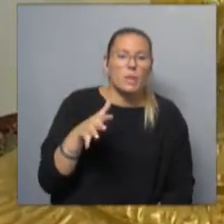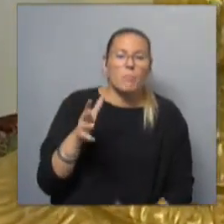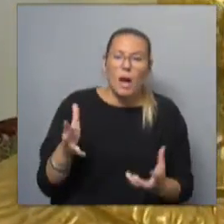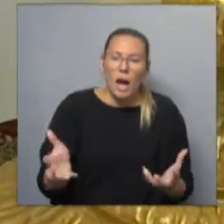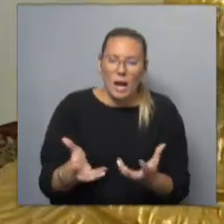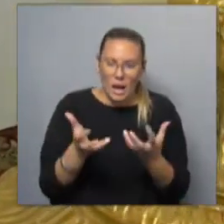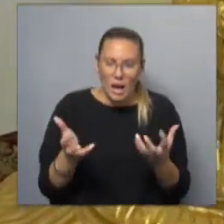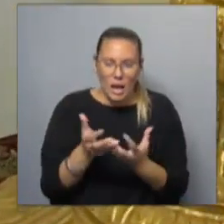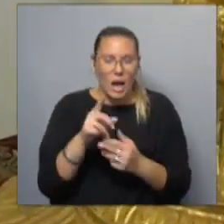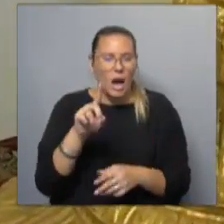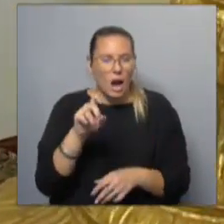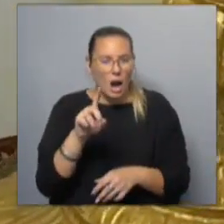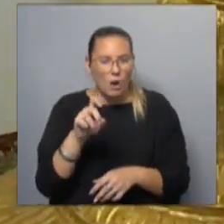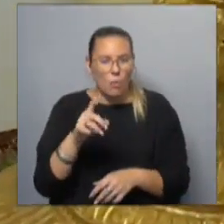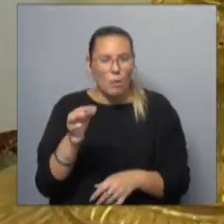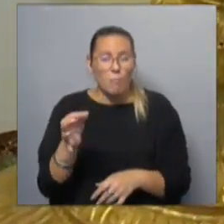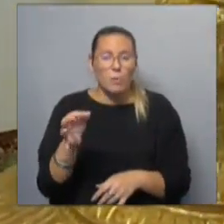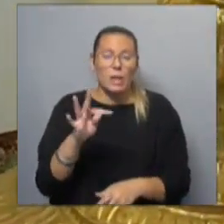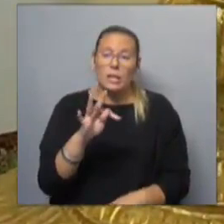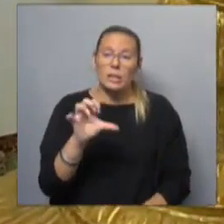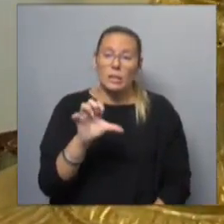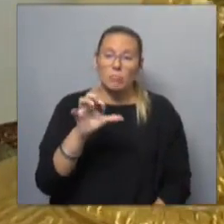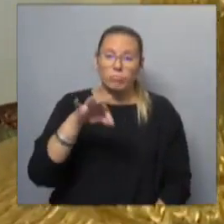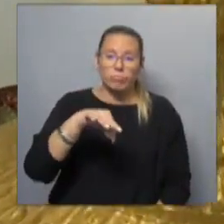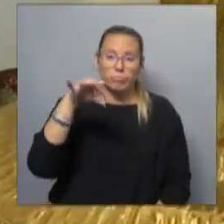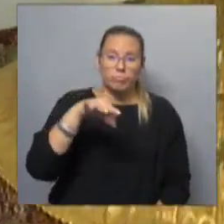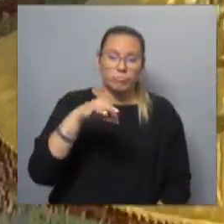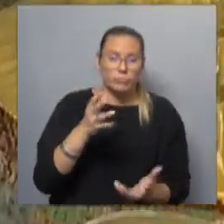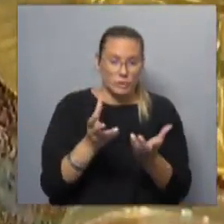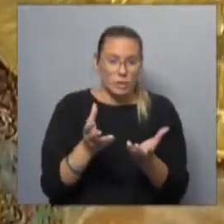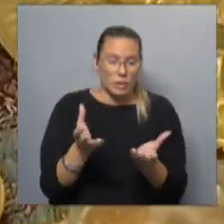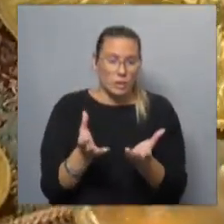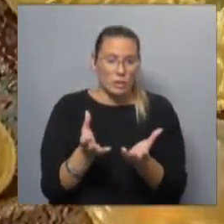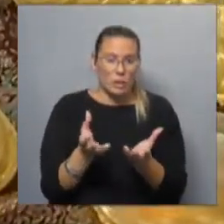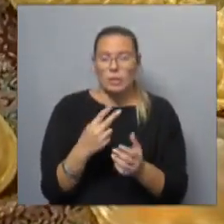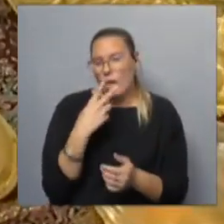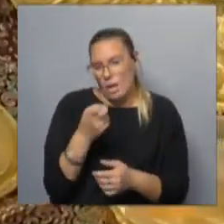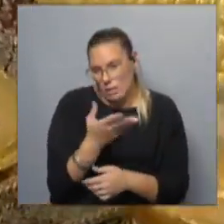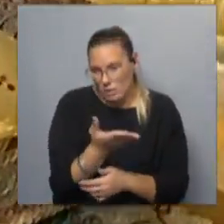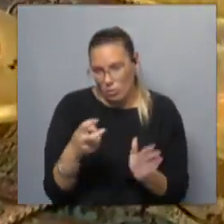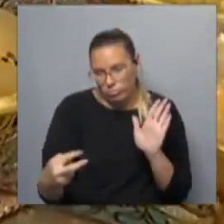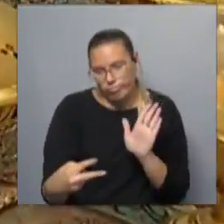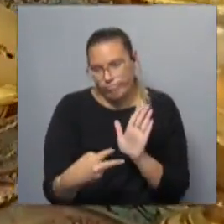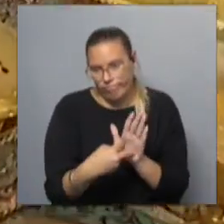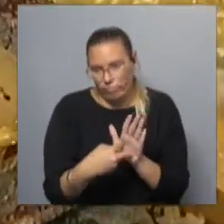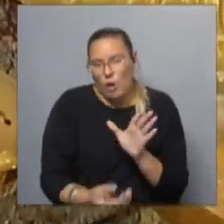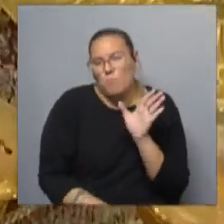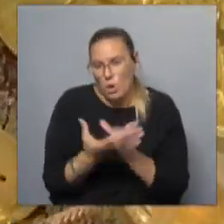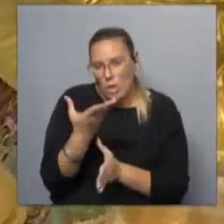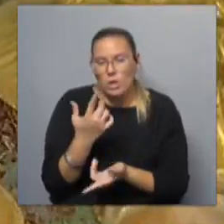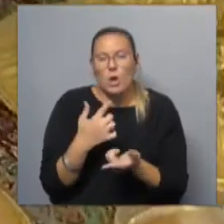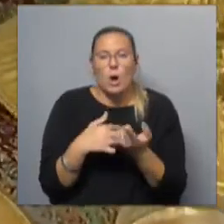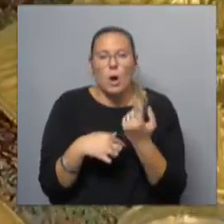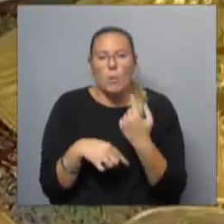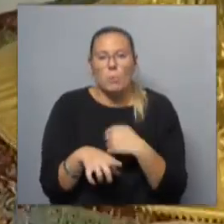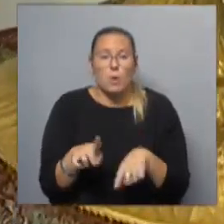calentar el agua para el té. En este caso es un samovar eléctrico, moderno, pero